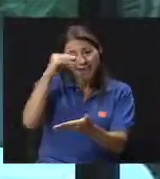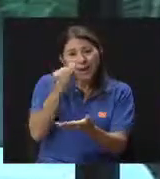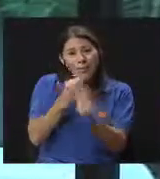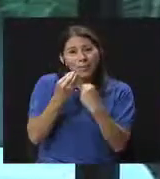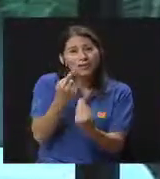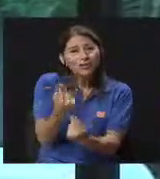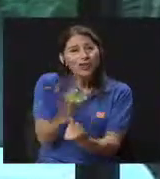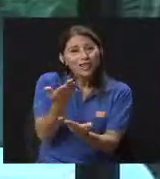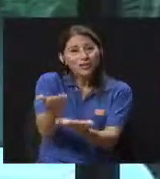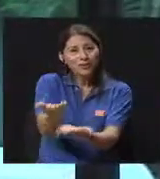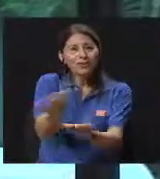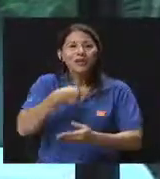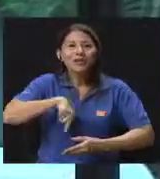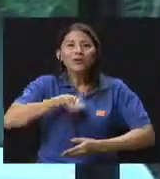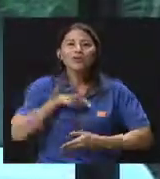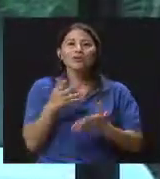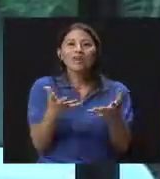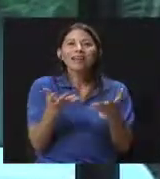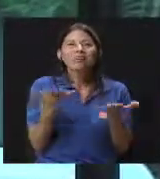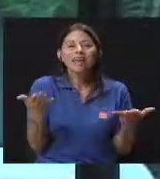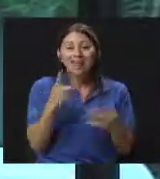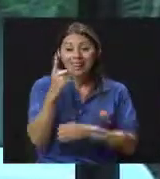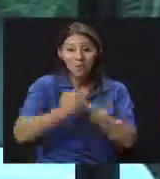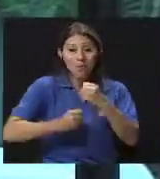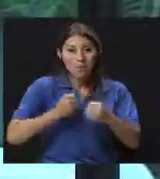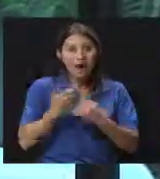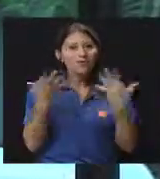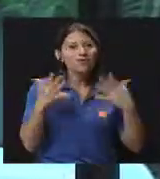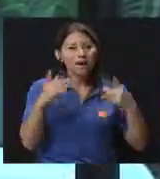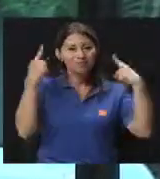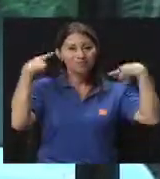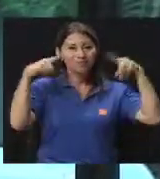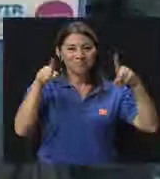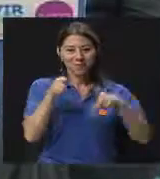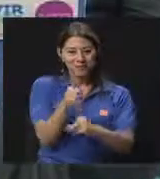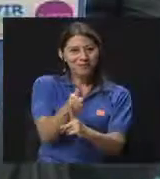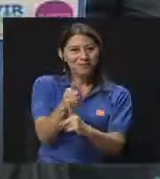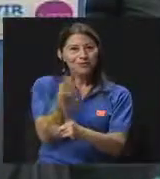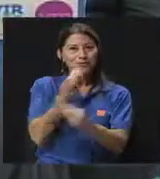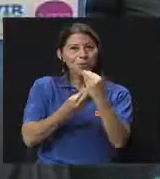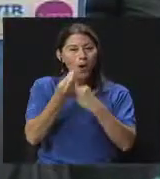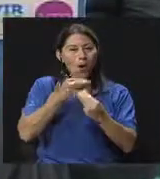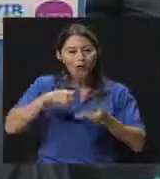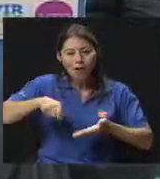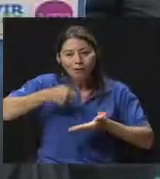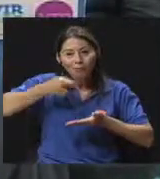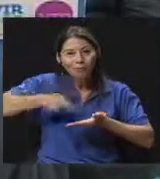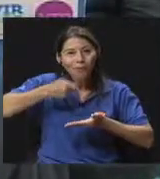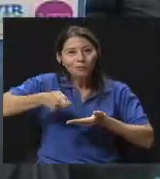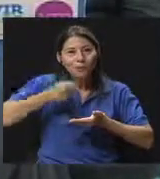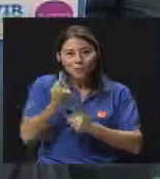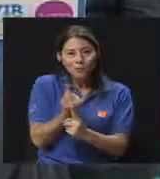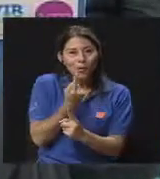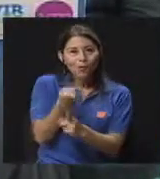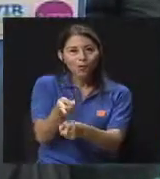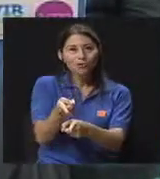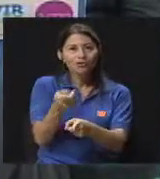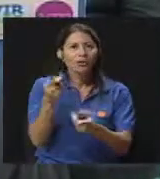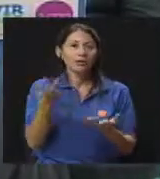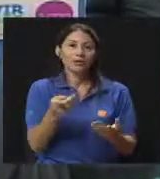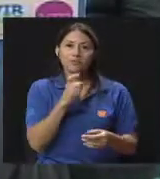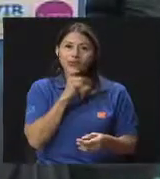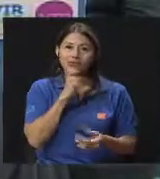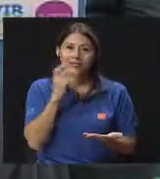lo que queremos es que lleguen al año de edad logrando comer ellos solos. Entonces es muy difícil, porque ahí entran una serie